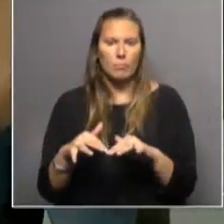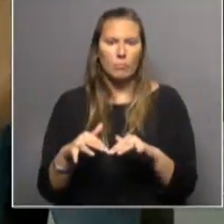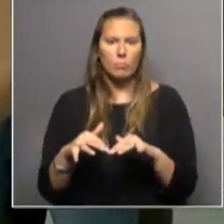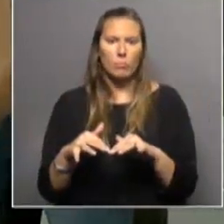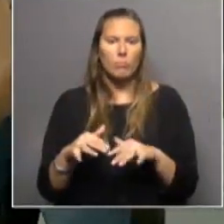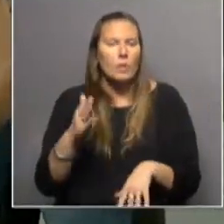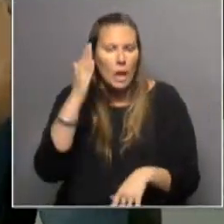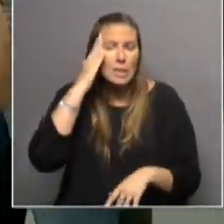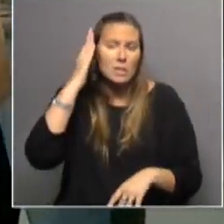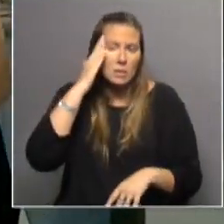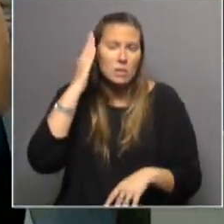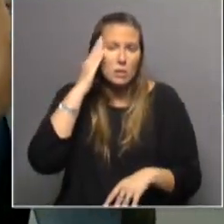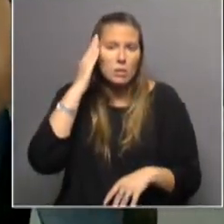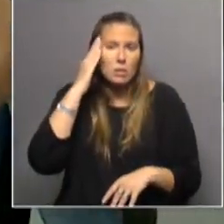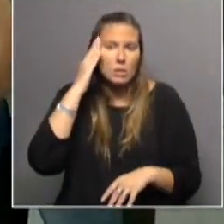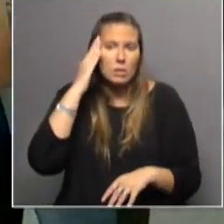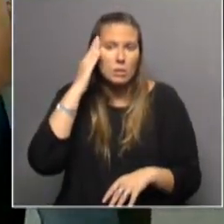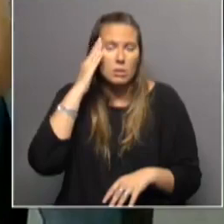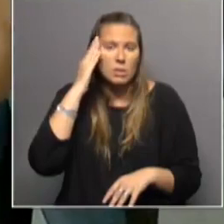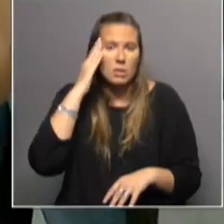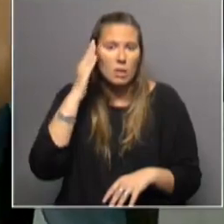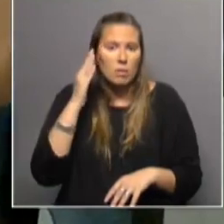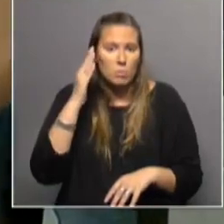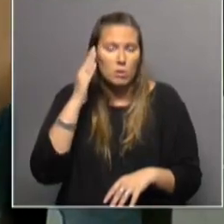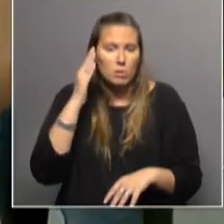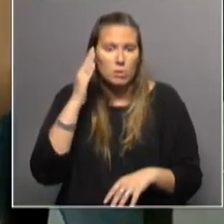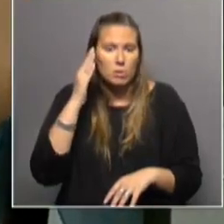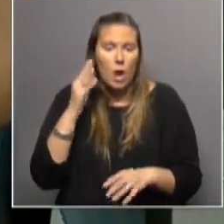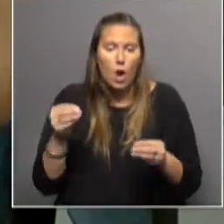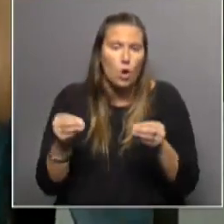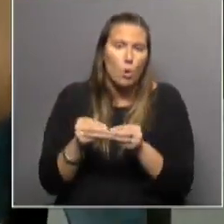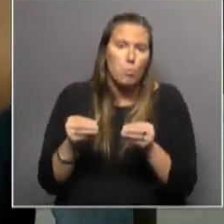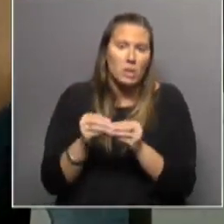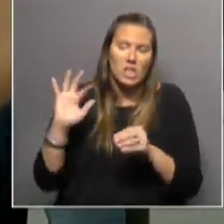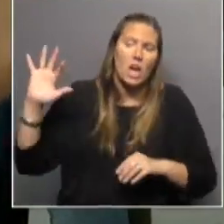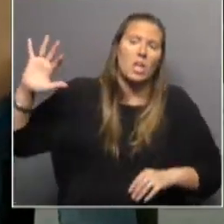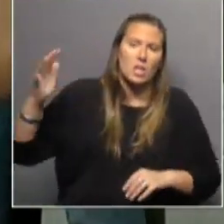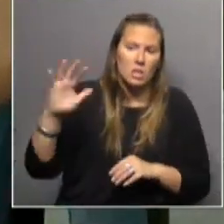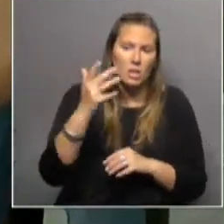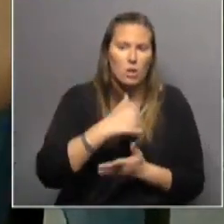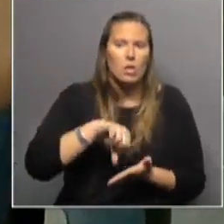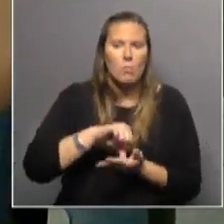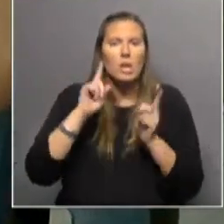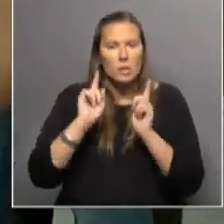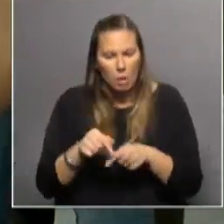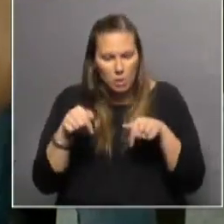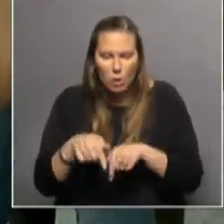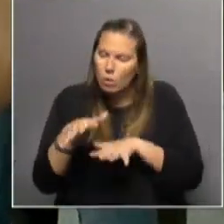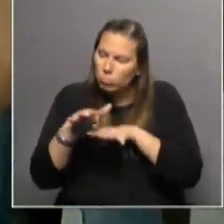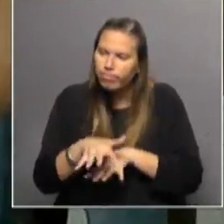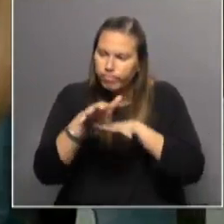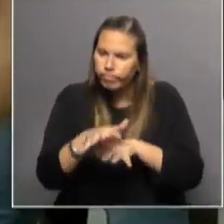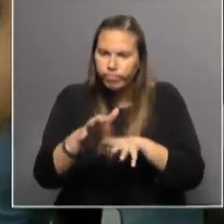Y sabemos que tenemos compañeras en todo el interior del país que se están movilizando hoy también,